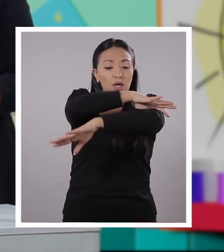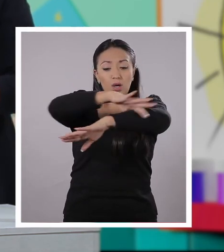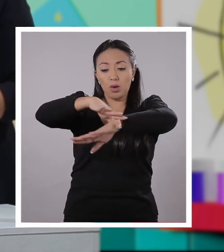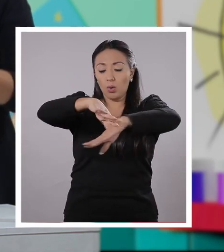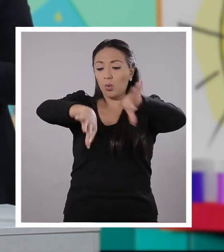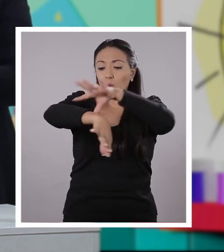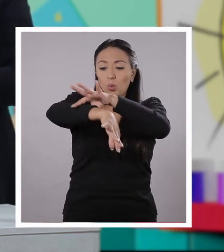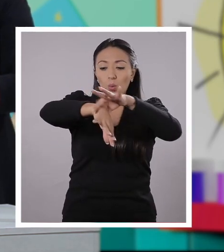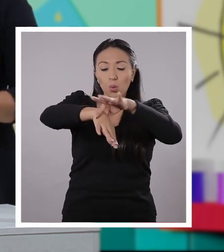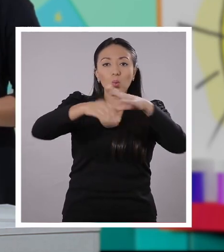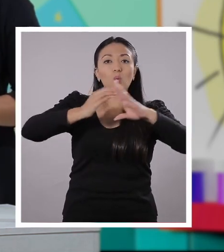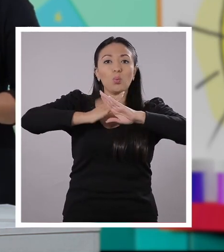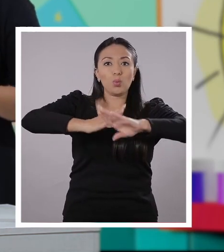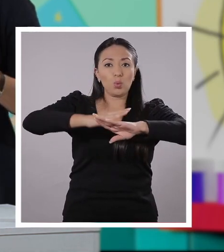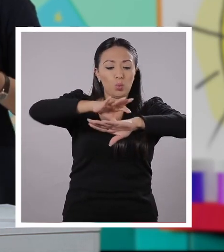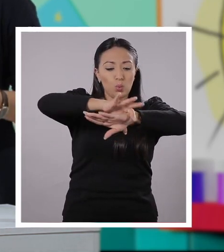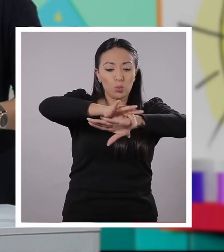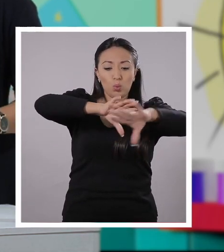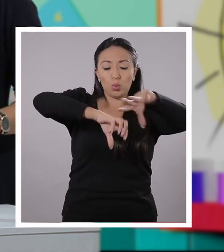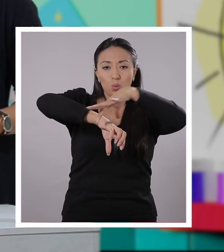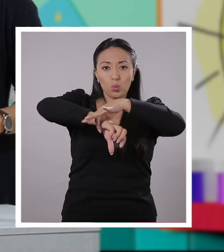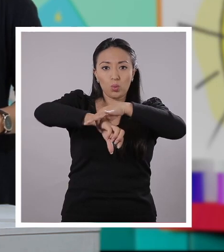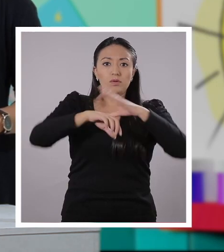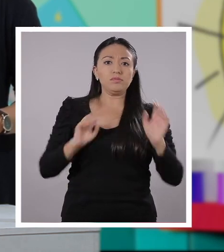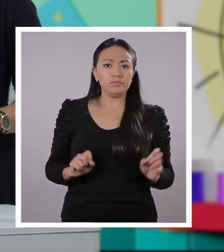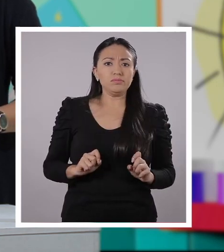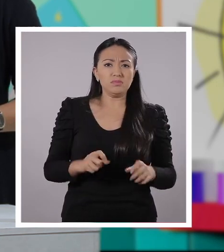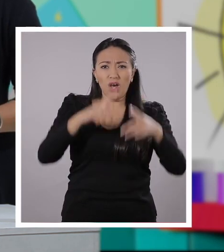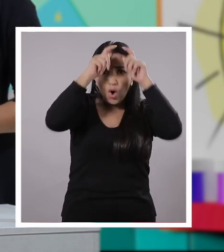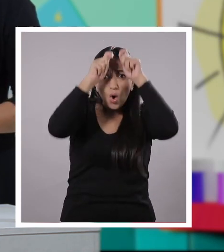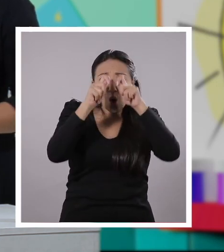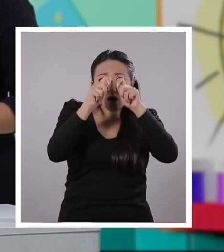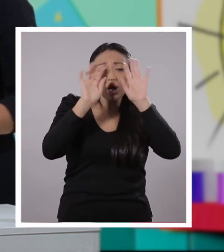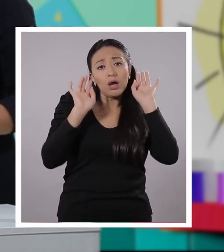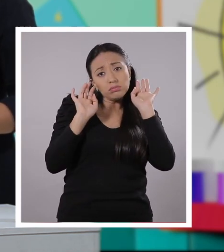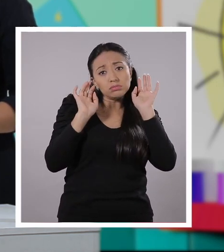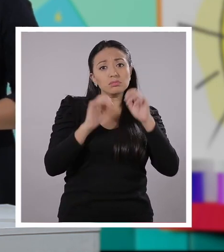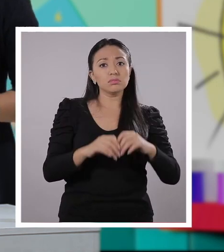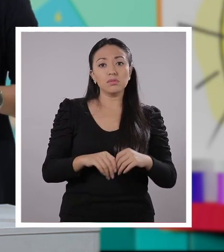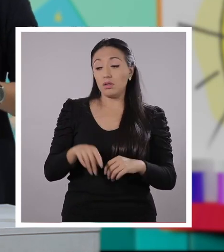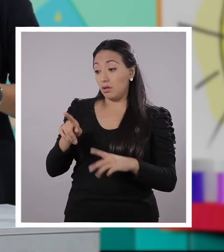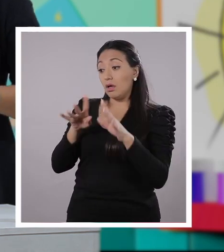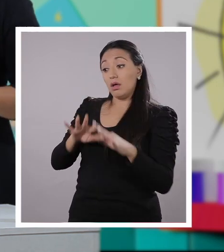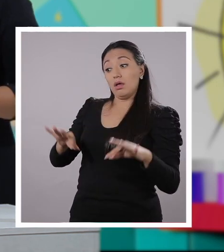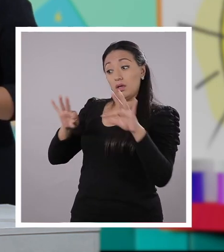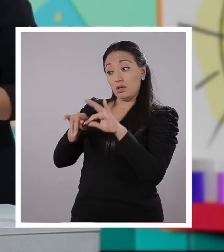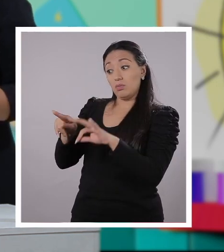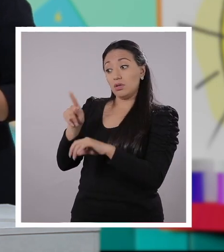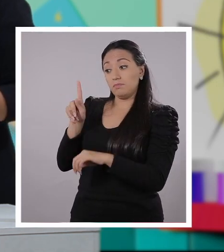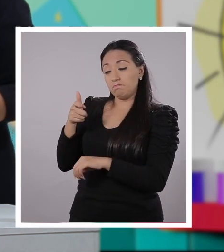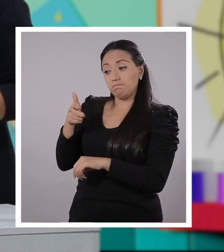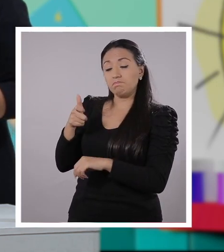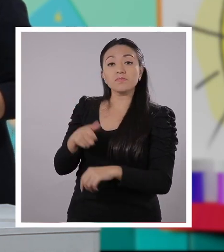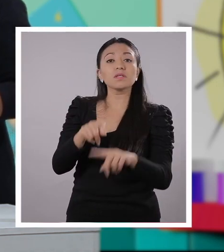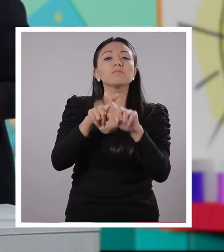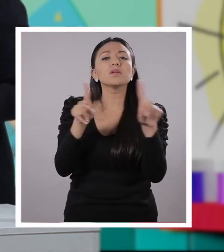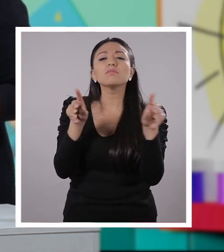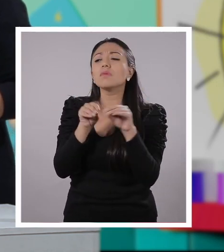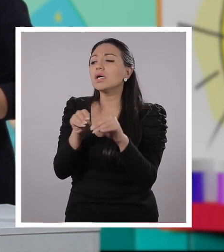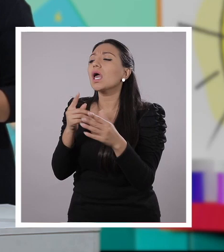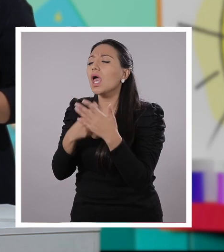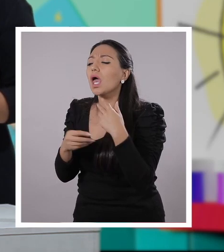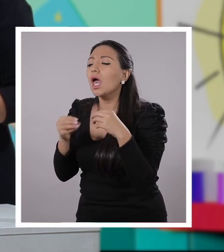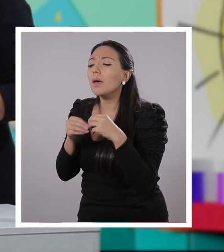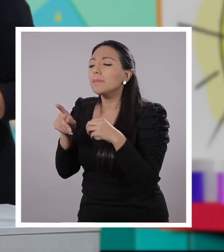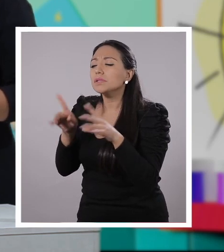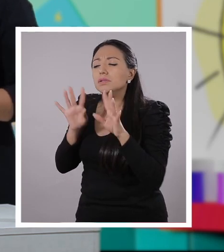utilizar algo que tenga la manga larga. O sea, no debemos andar descubiertos. Inclusive una gorra. Ajá. Es importantísimo lo que acabas de decir, pero hay algo